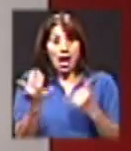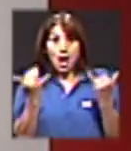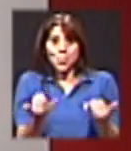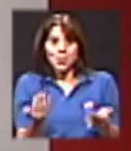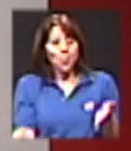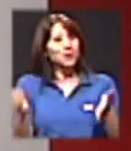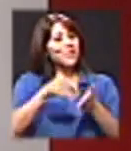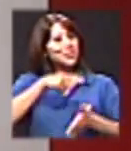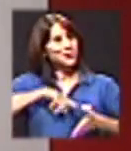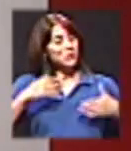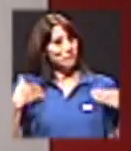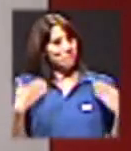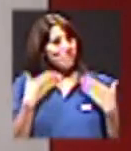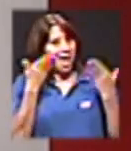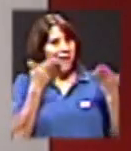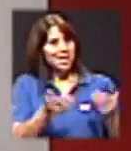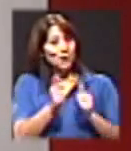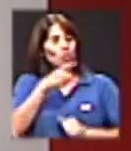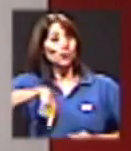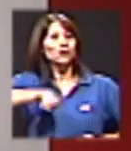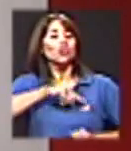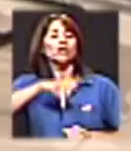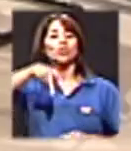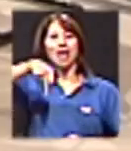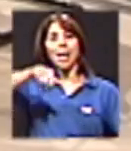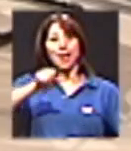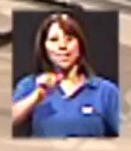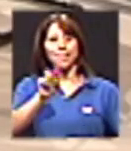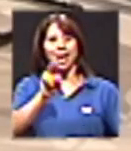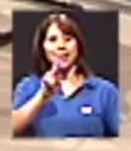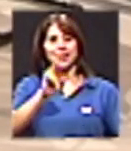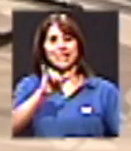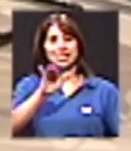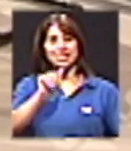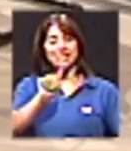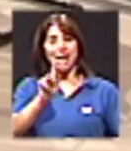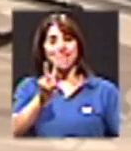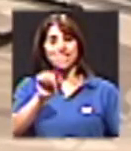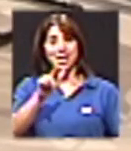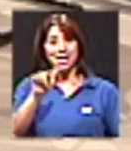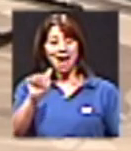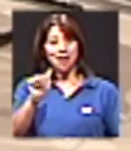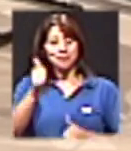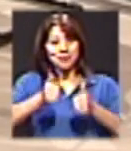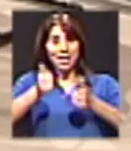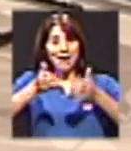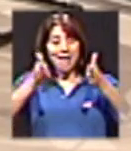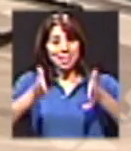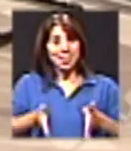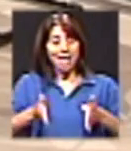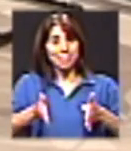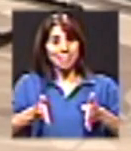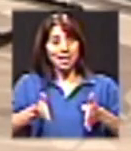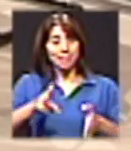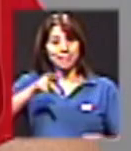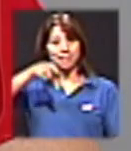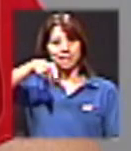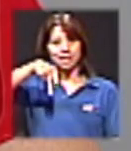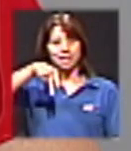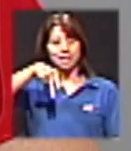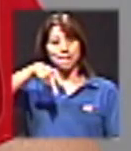volver a tener aquí con nosotros a Patricia Vega, candidata del PUSC a